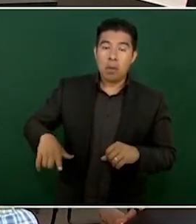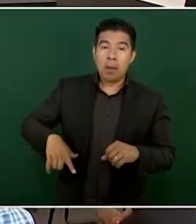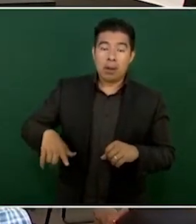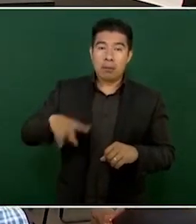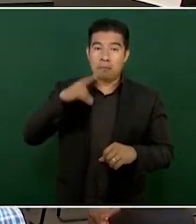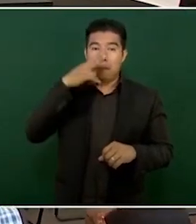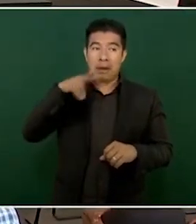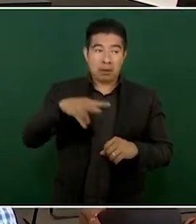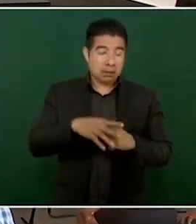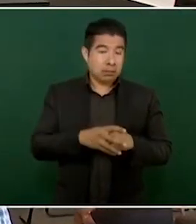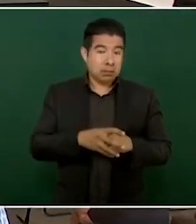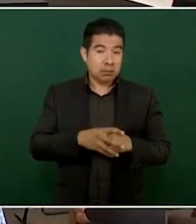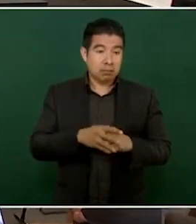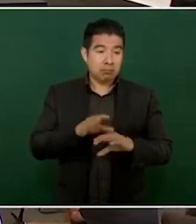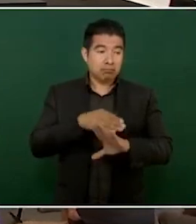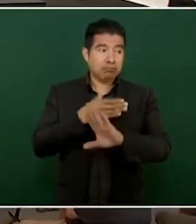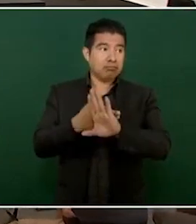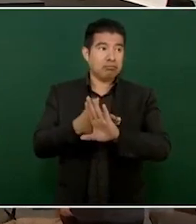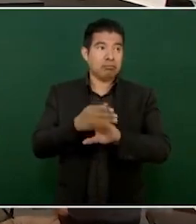Antes, como